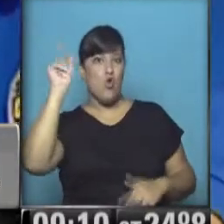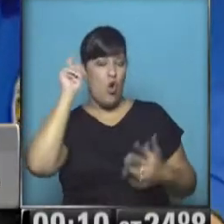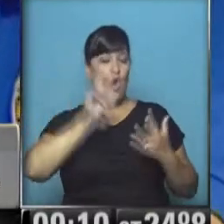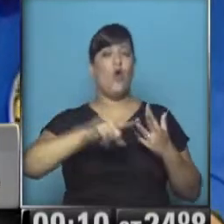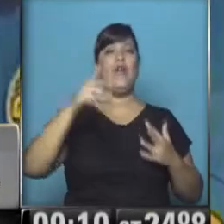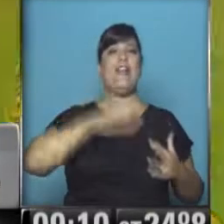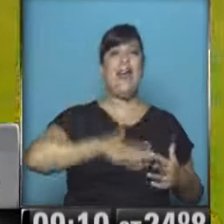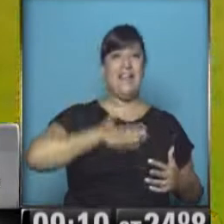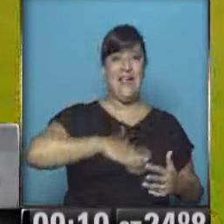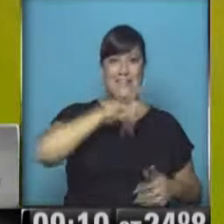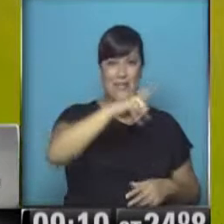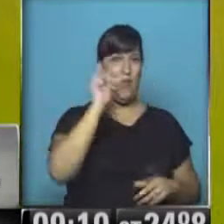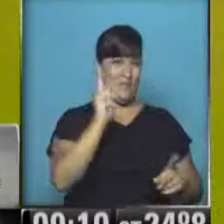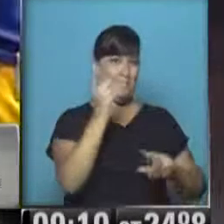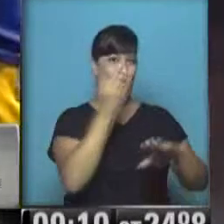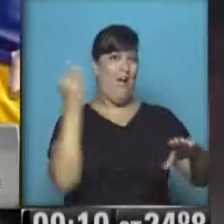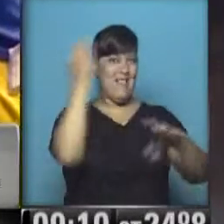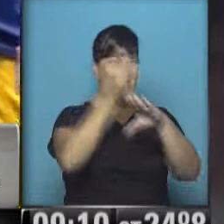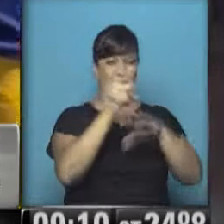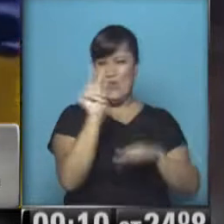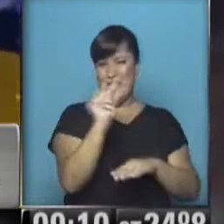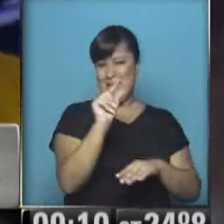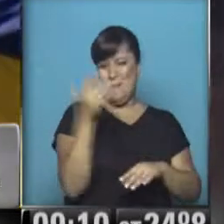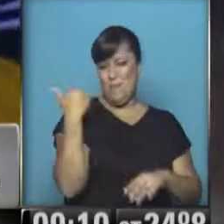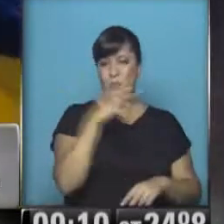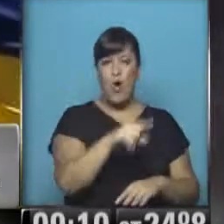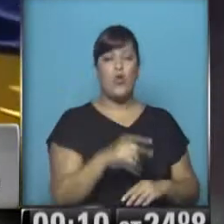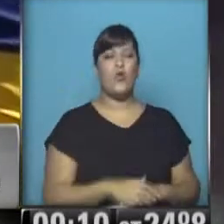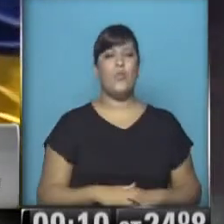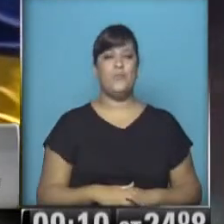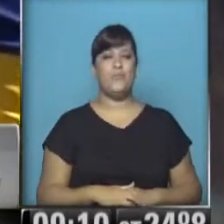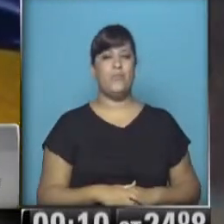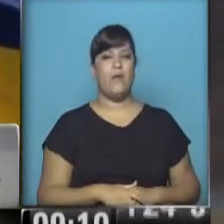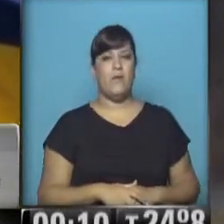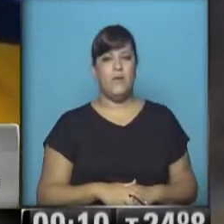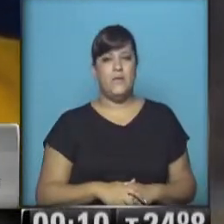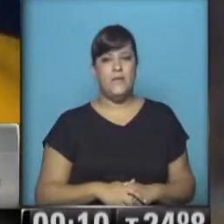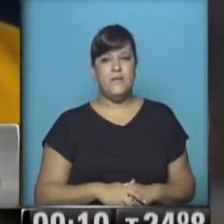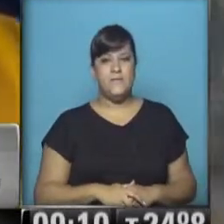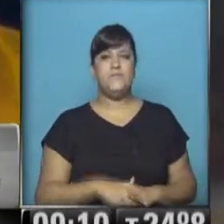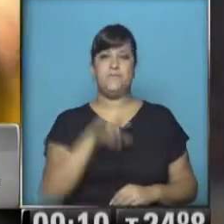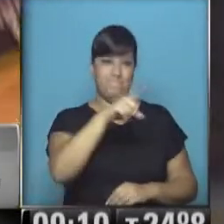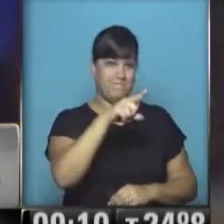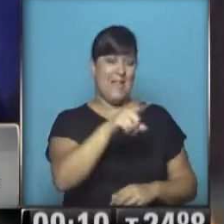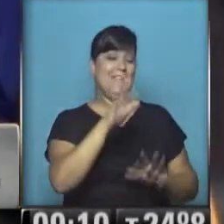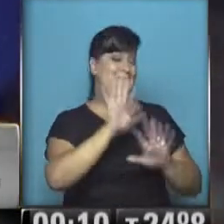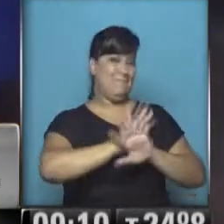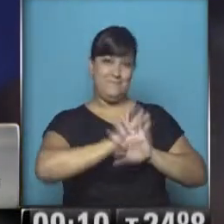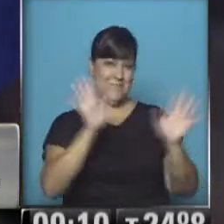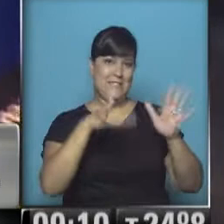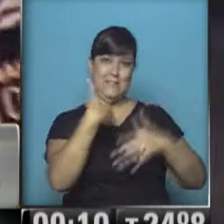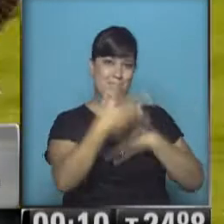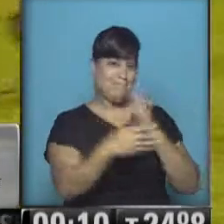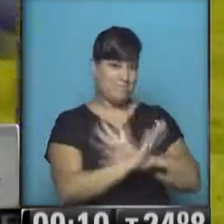juniors que incluyó el ascenso hace meses nada más fue donde en definitiva se retira del fútbol